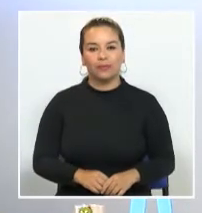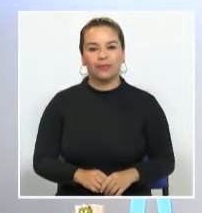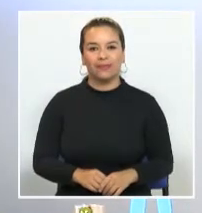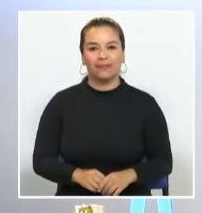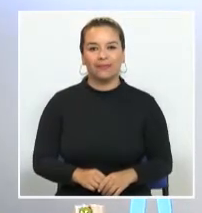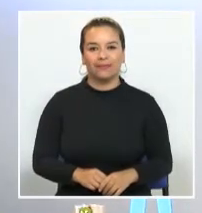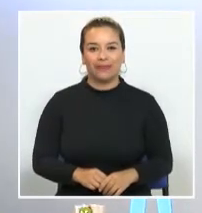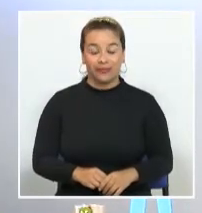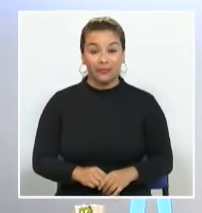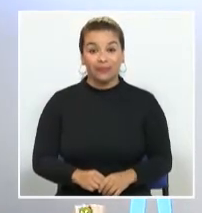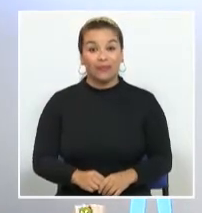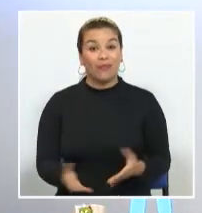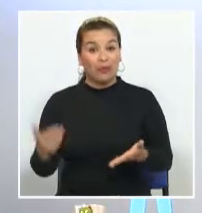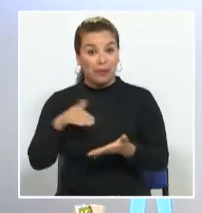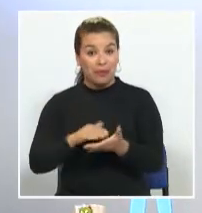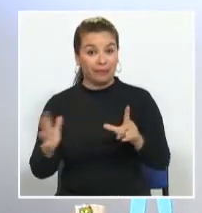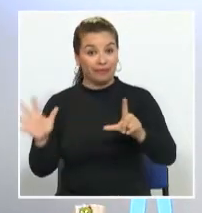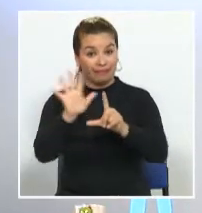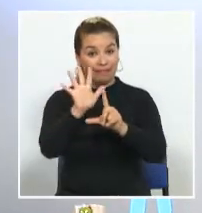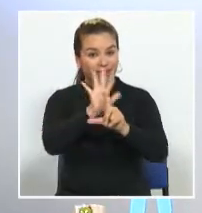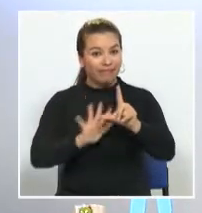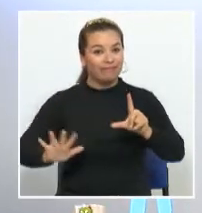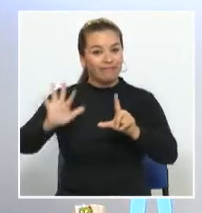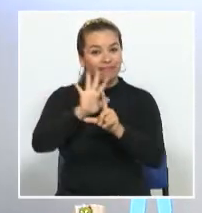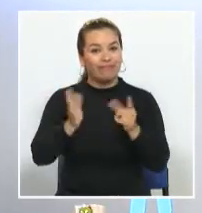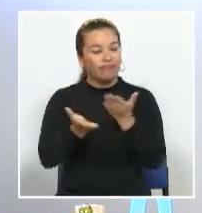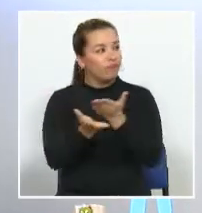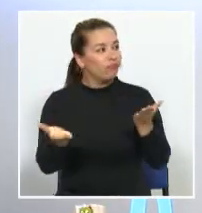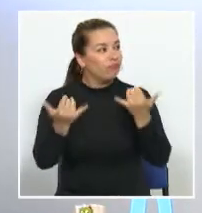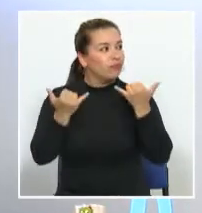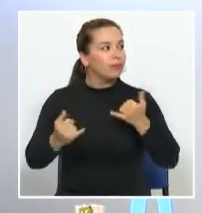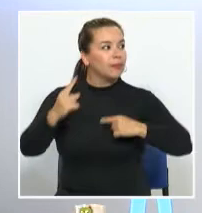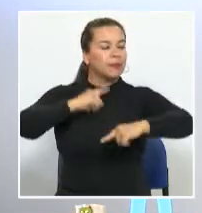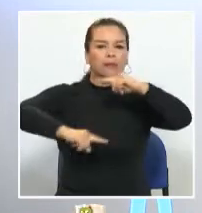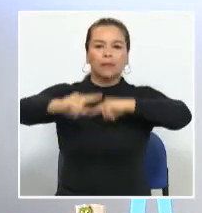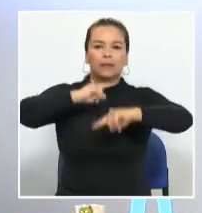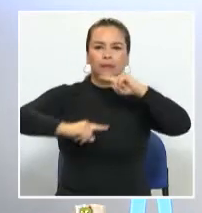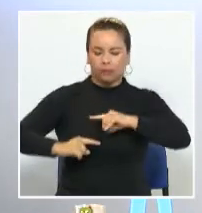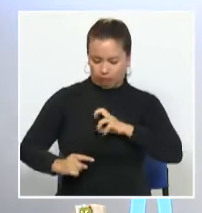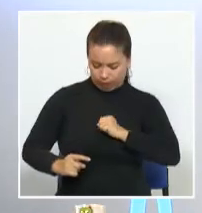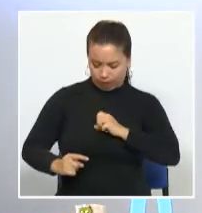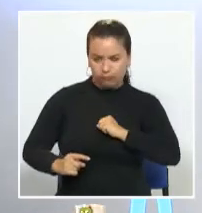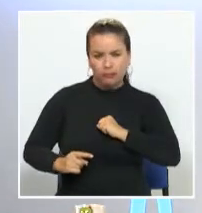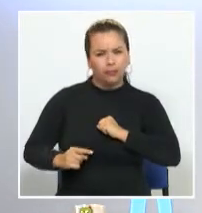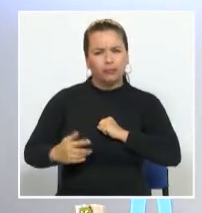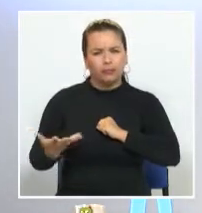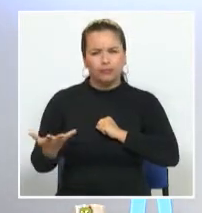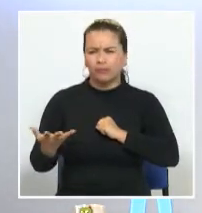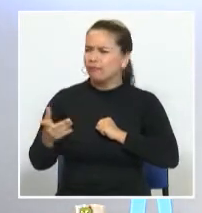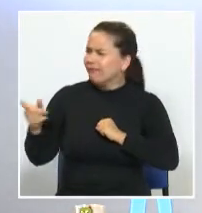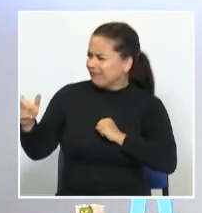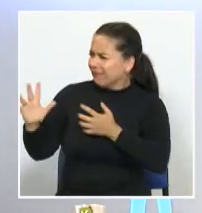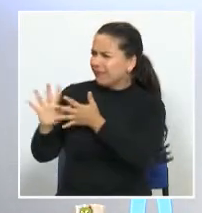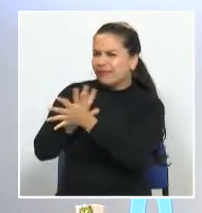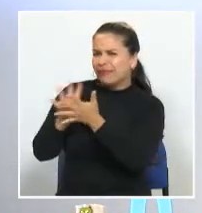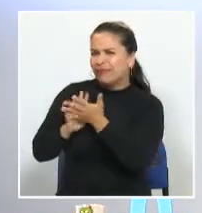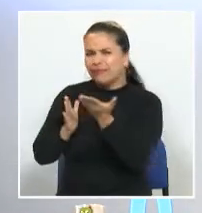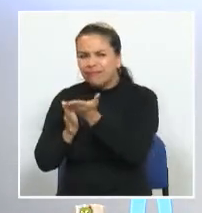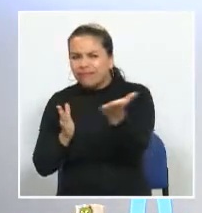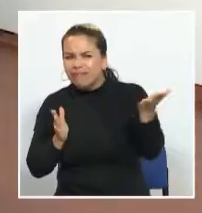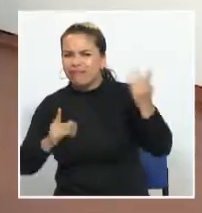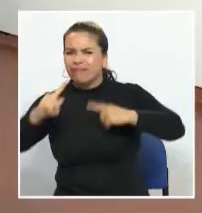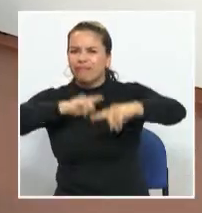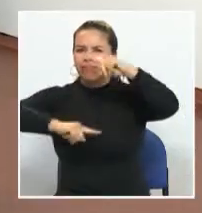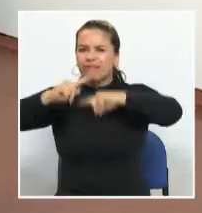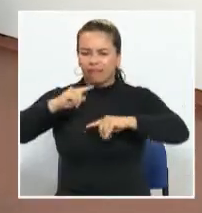Bueno, regresamos con ustedes para entender un poco acerca de qué es el corazón. Doctor, contémosle un poco a las personas cuál es la